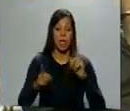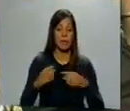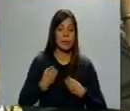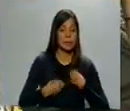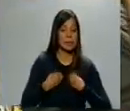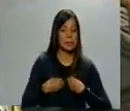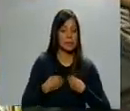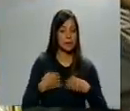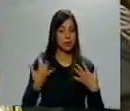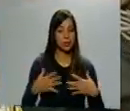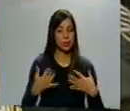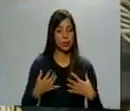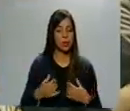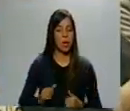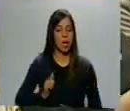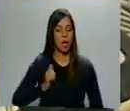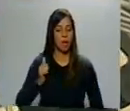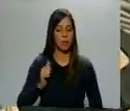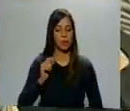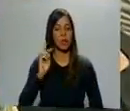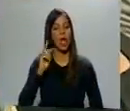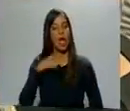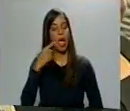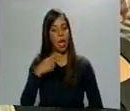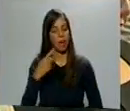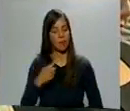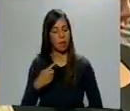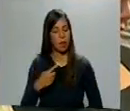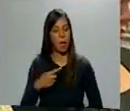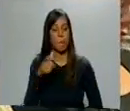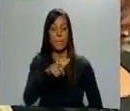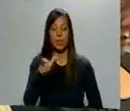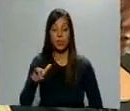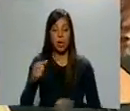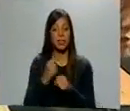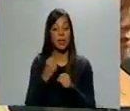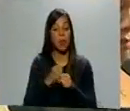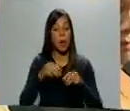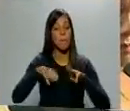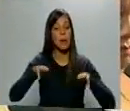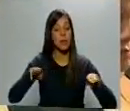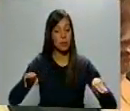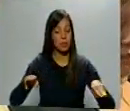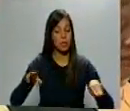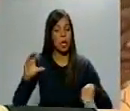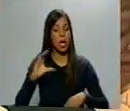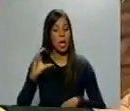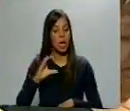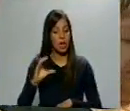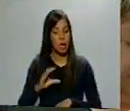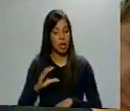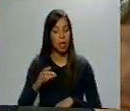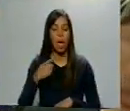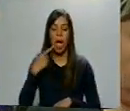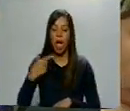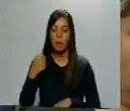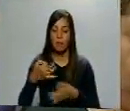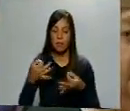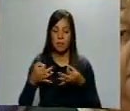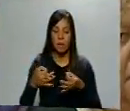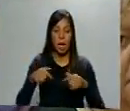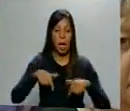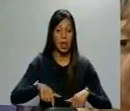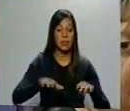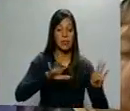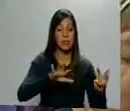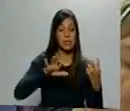el derecho de palabra para enviarle un mensaje a los trabajadores y trabajadoras. Primero, que sepan que aquí hay más de 79